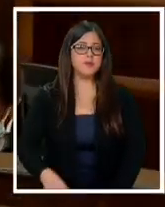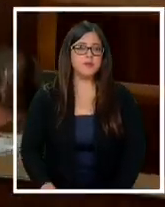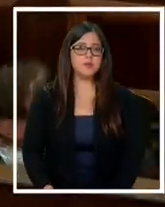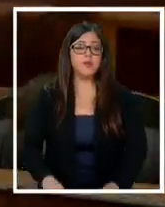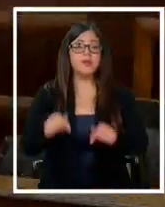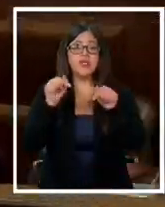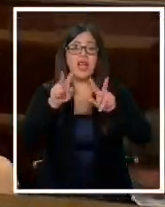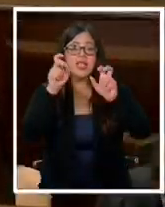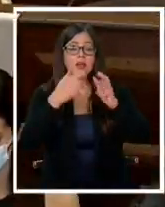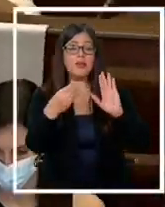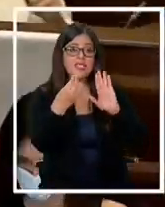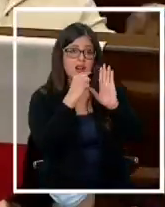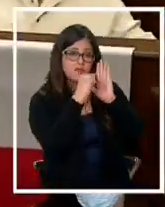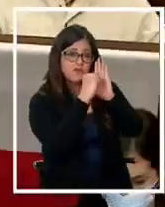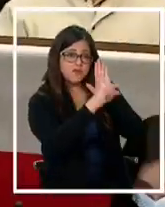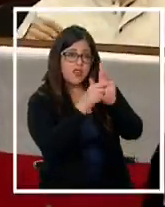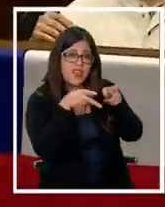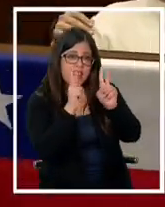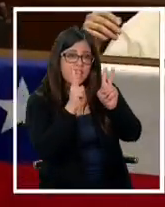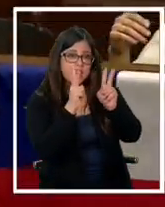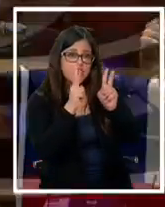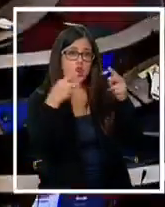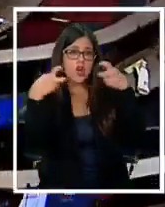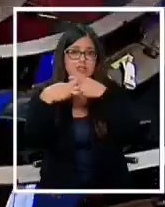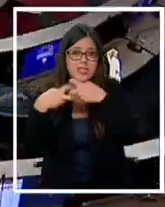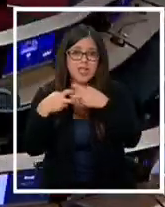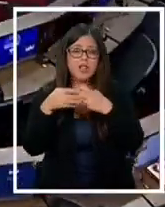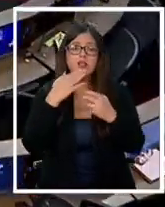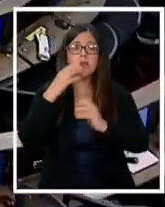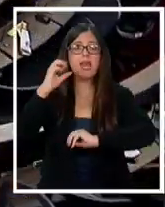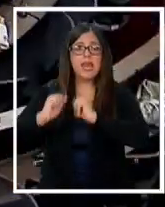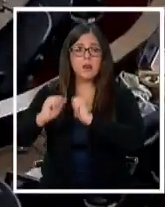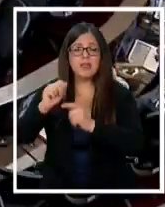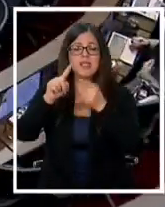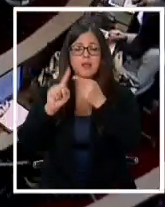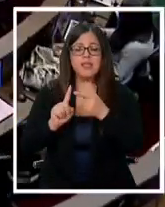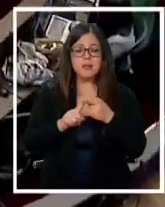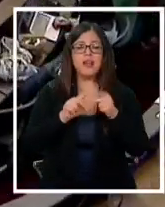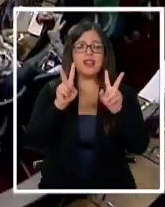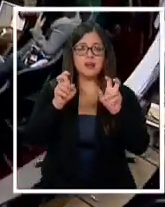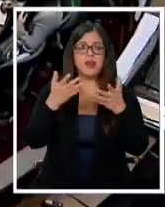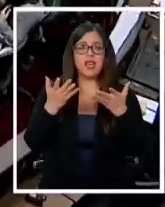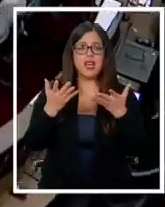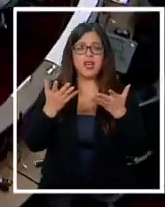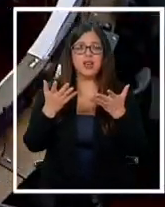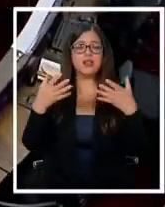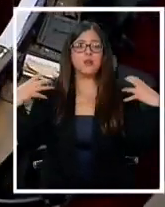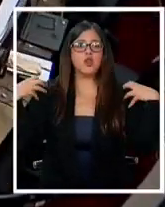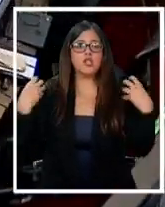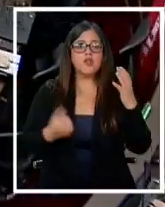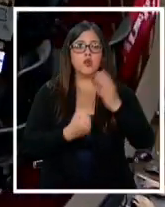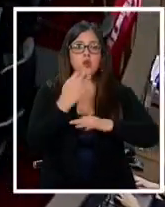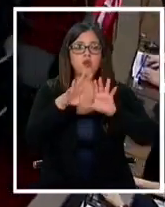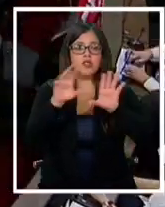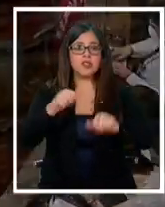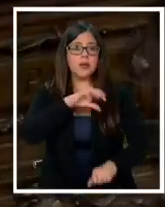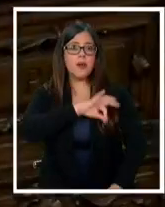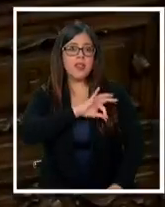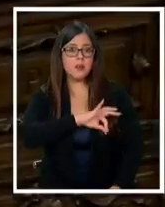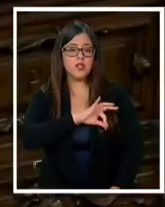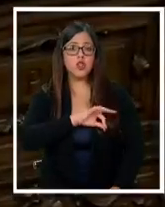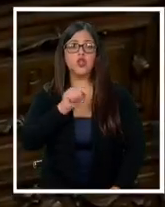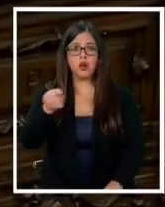acción del inciso que otorga el derecho a los sindicatos ya los empleadores a participar de la dirección del nuevo sistema de pensiones